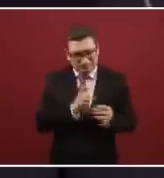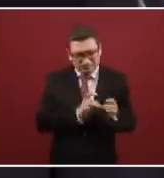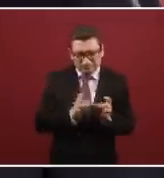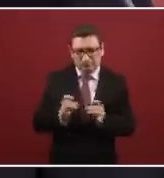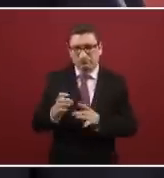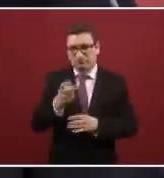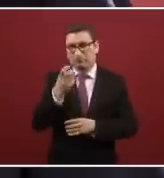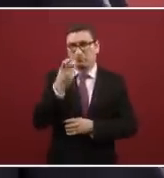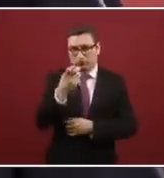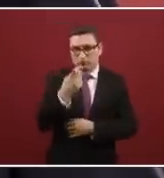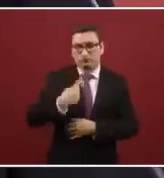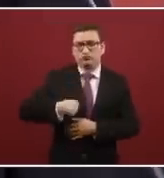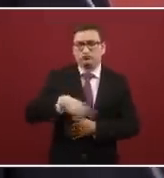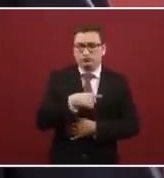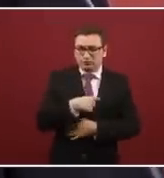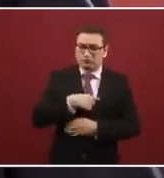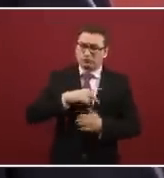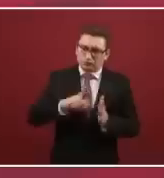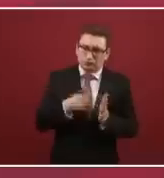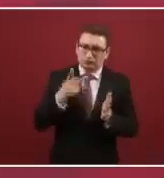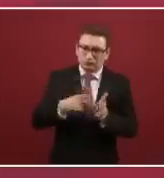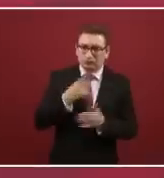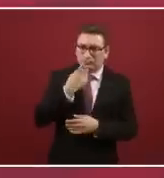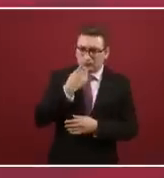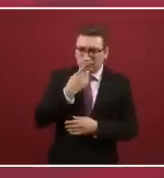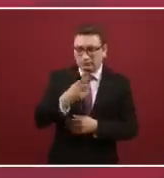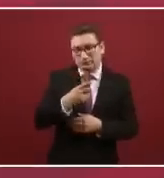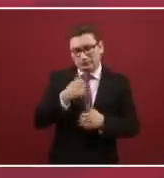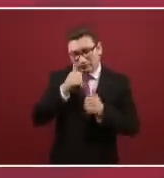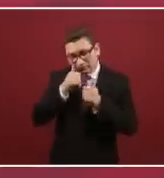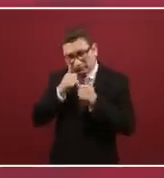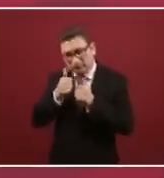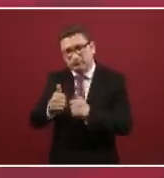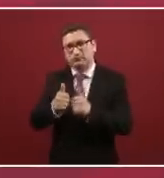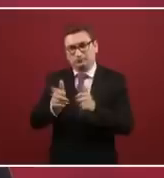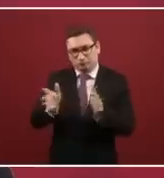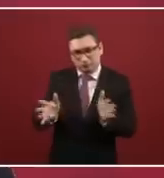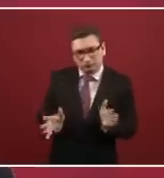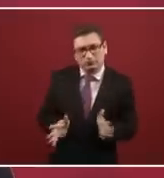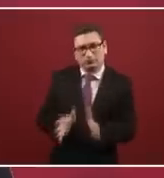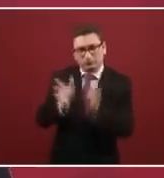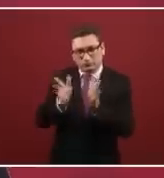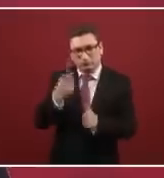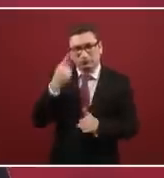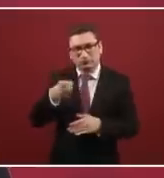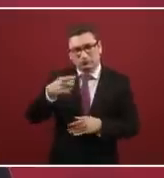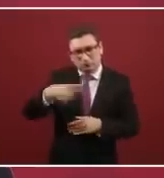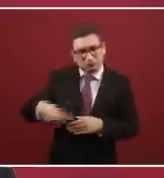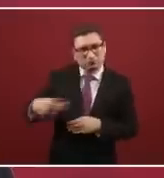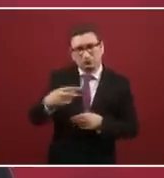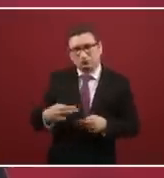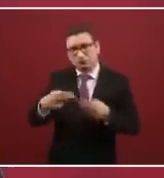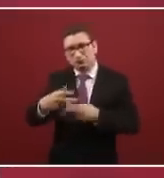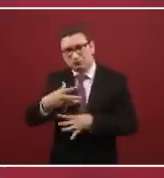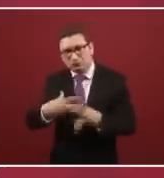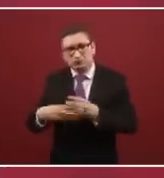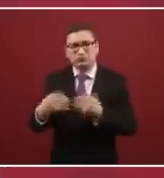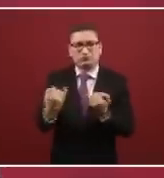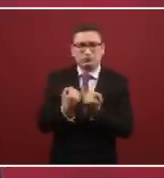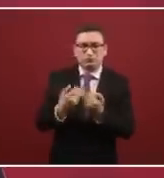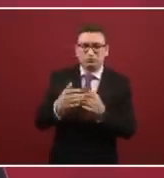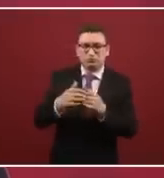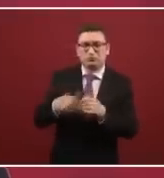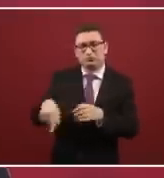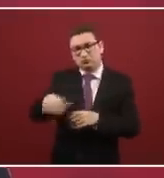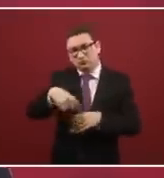insistencia en atender las causas, en impulsar actividades productivas, en crear empleos, lo que ya estamos haciendo y